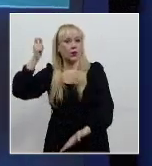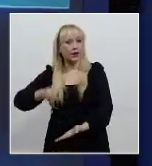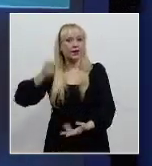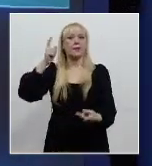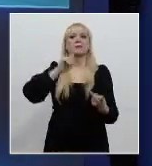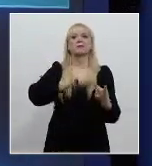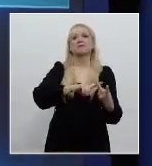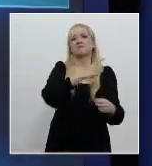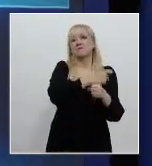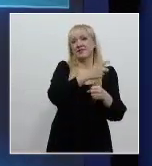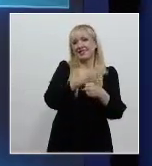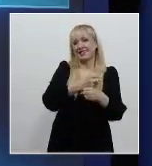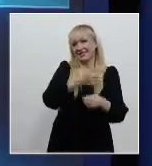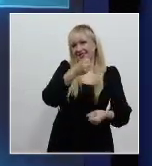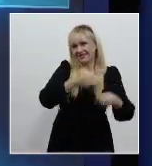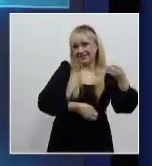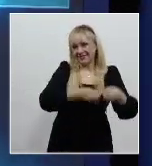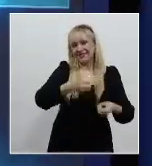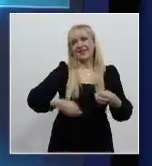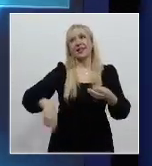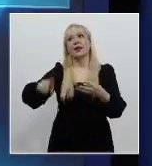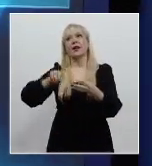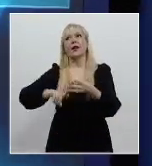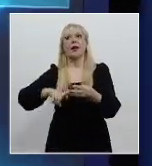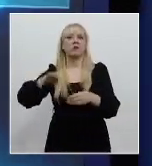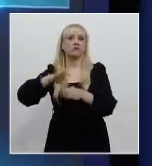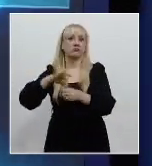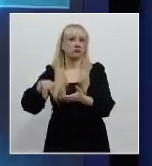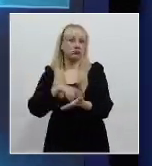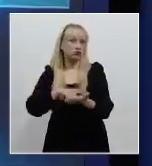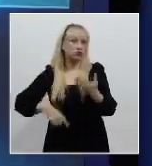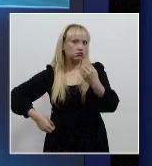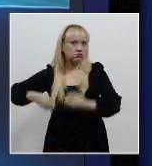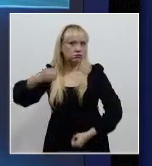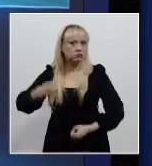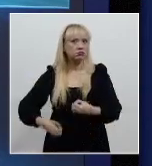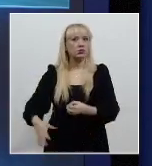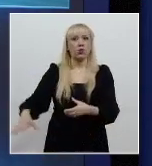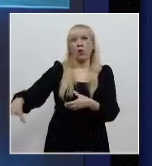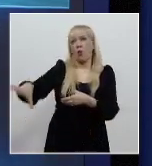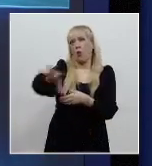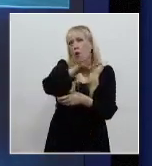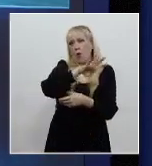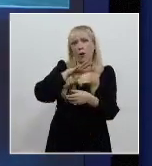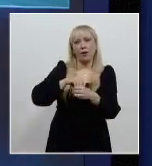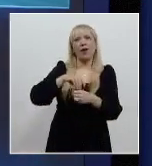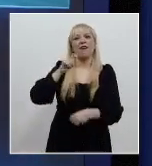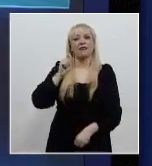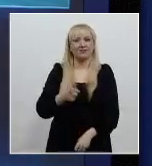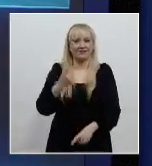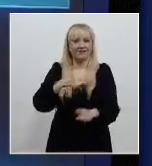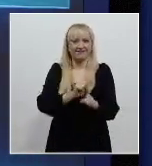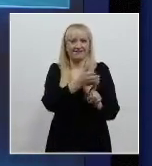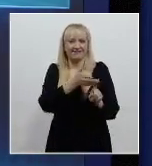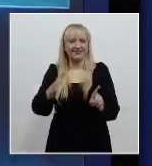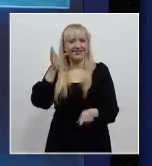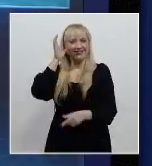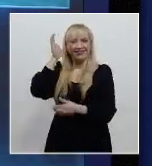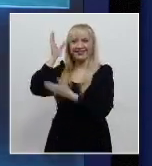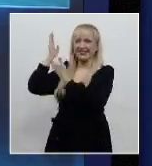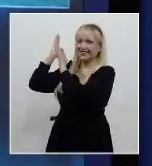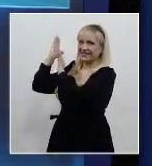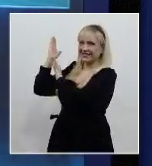Electoral, además de algunas actividades destacadas en las distintas instancias del Poder Judicial. Soy Citlali Pérez y saludo a